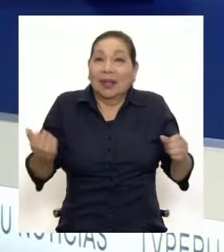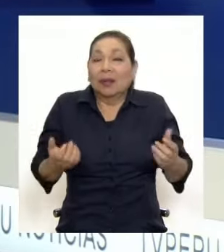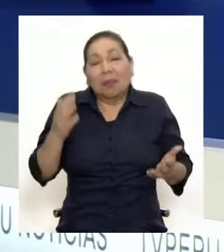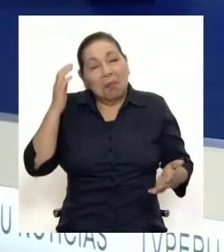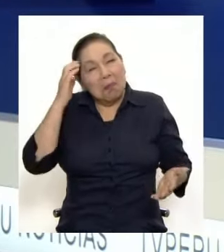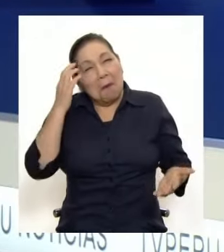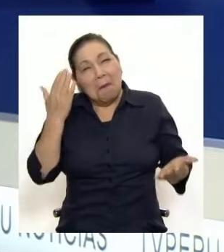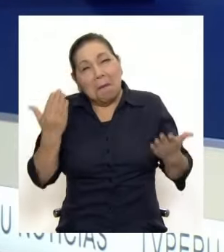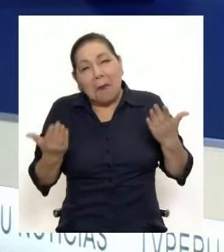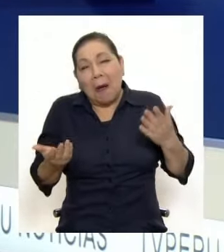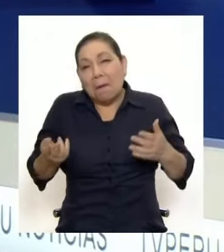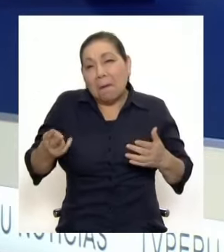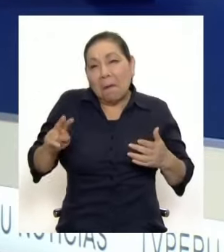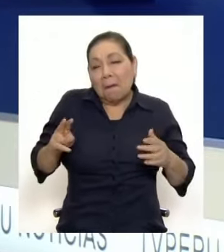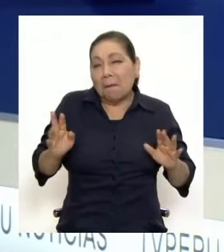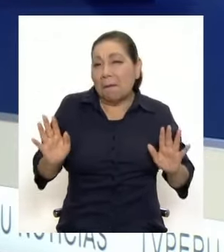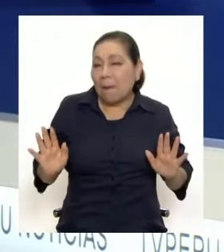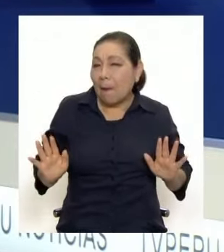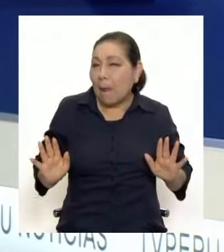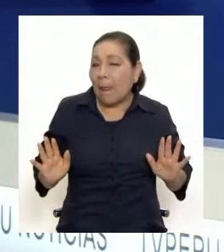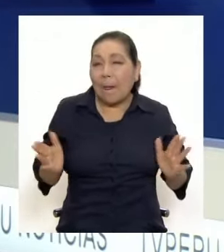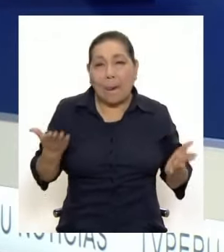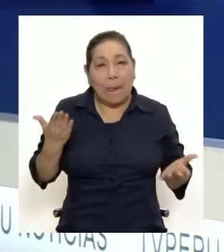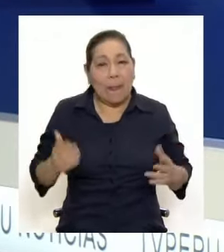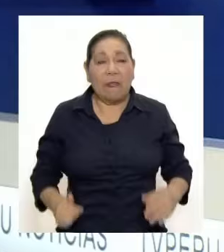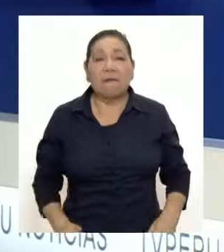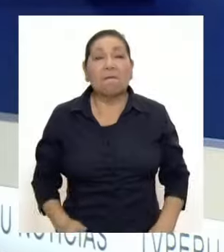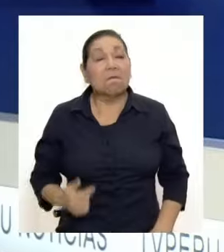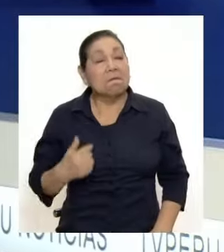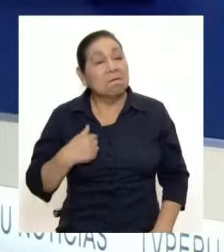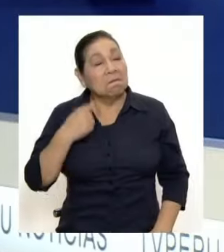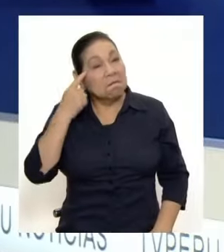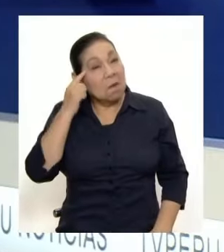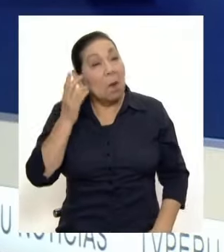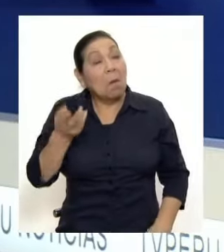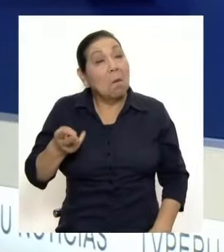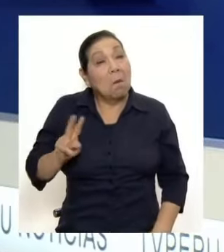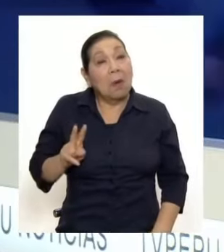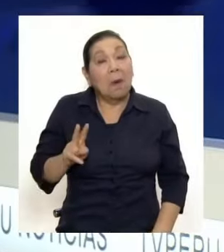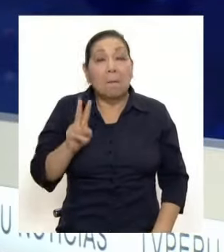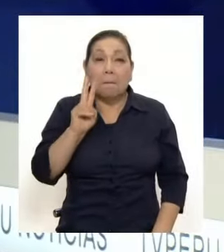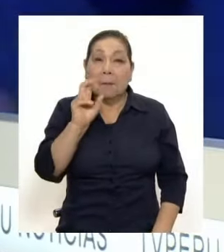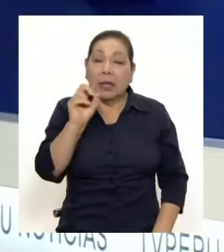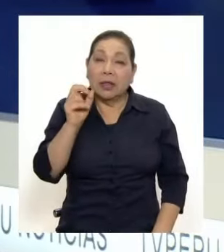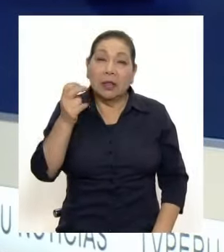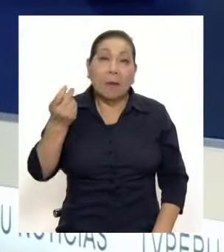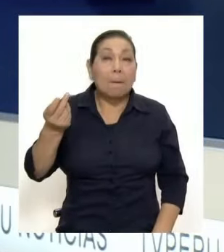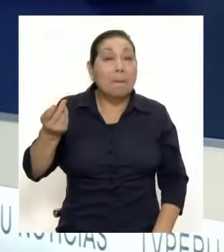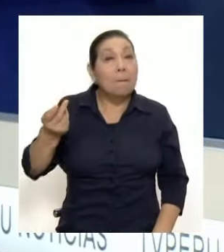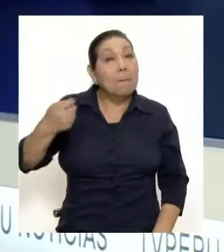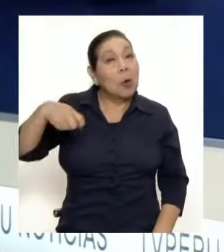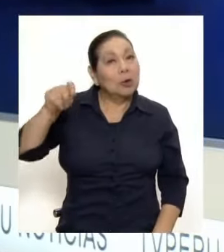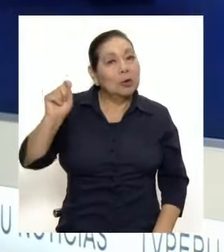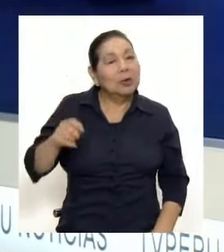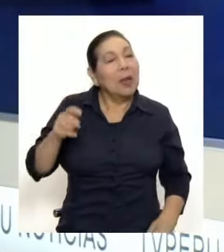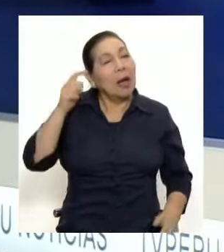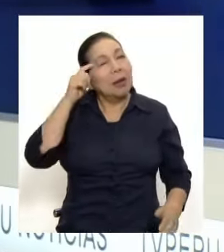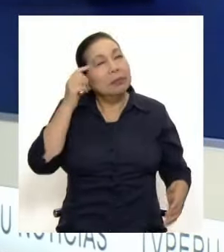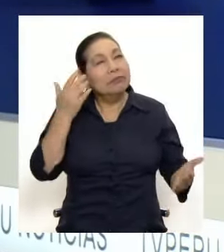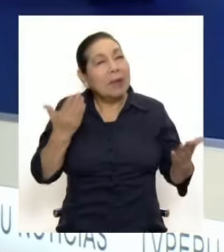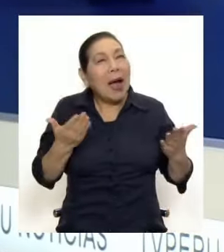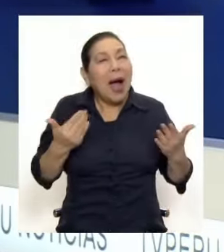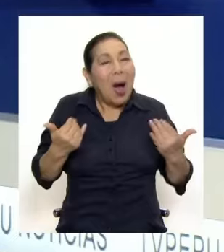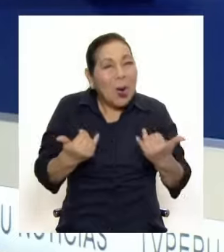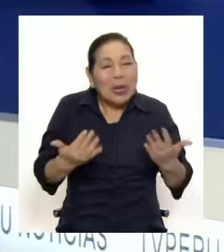estimaciones de crecimiento eh Yo te diría que puede crecer como un 20% más pero es una estimación a